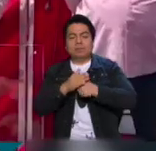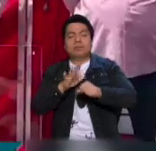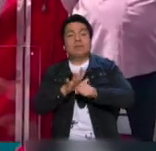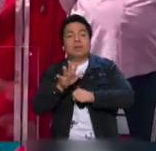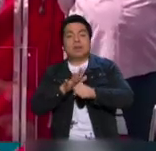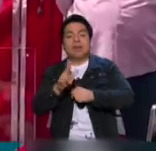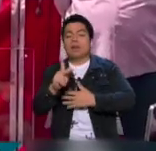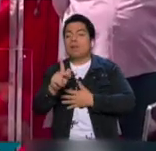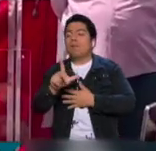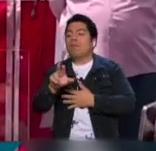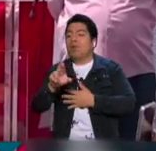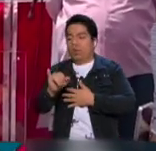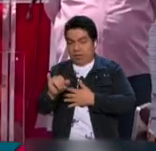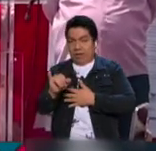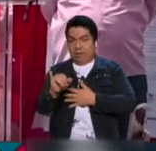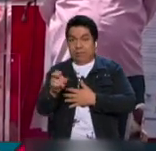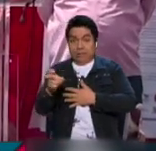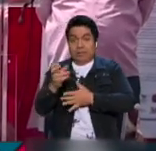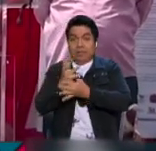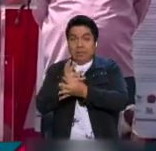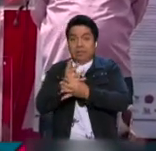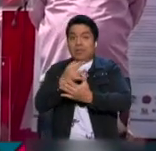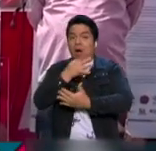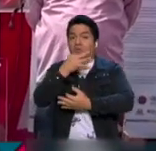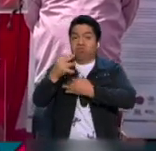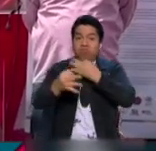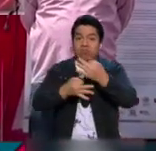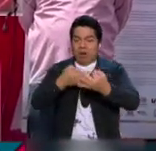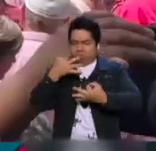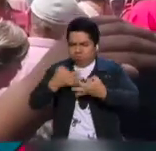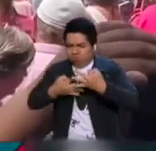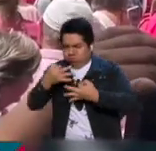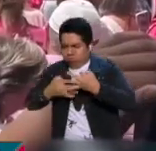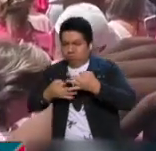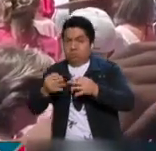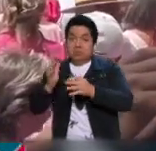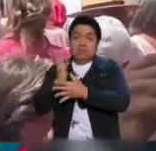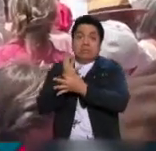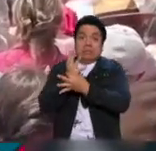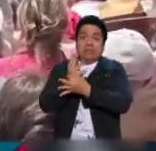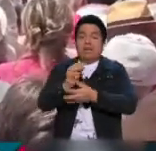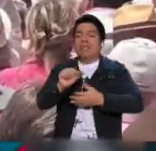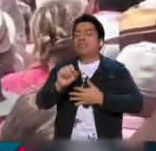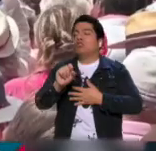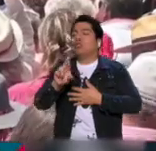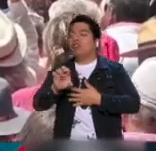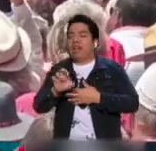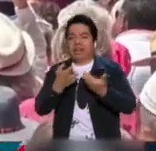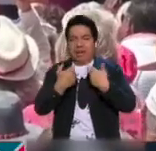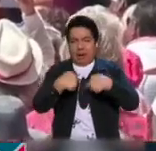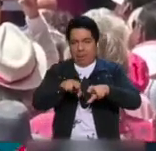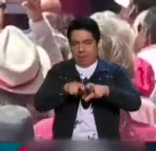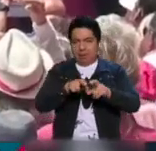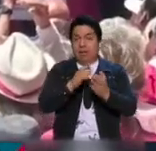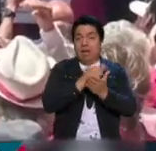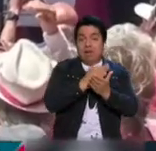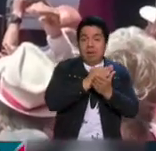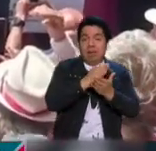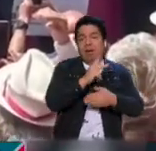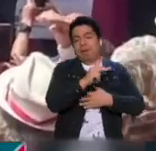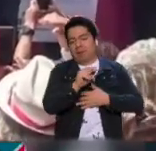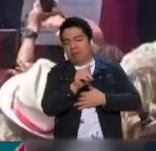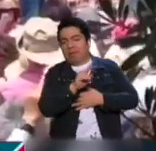de plurinominales. Ahí anunciaron una batalla jurídica para evitar lo que ellos consideran la sobrerepresentación de Morena y